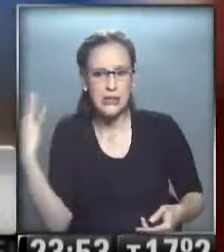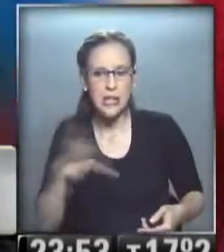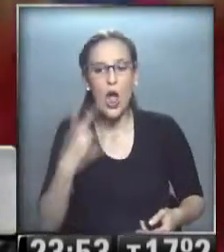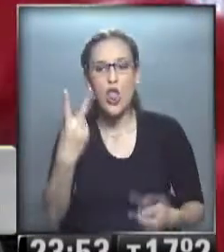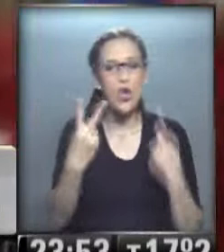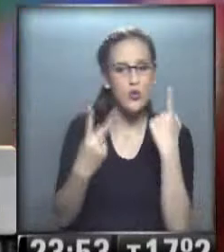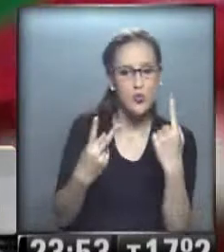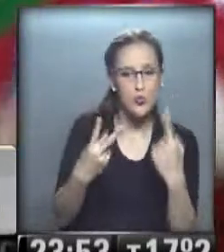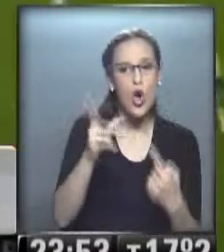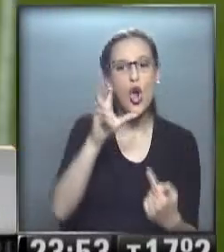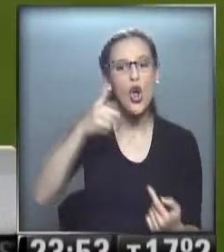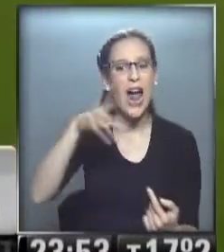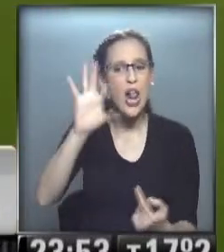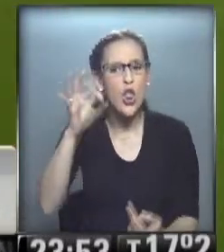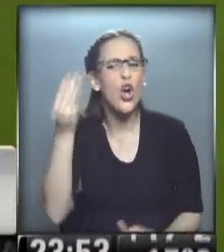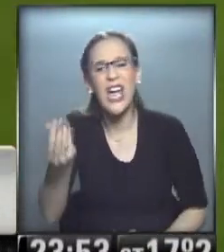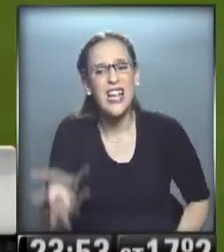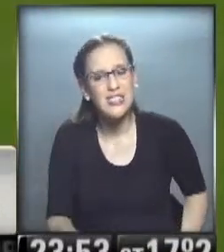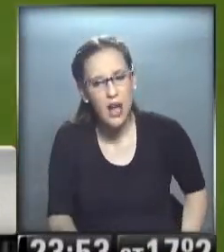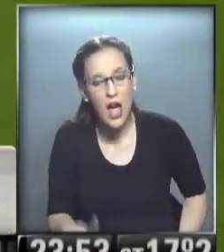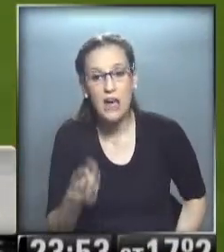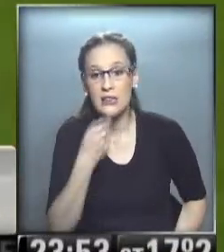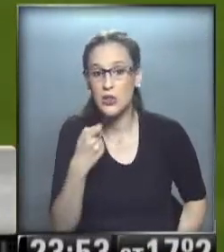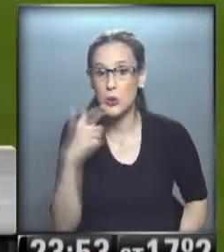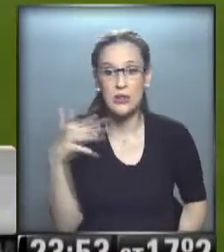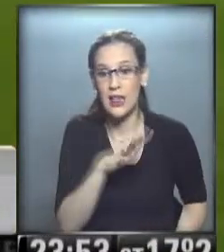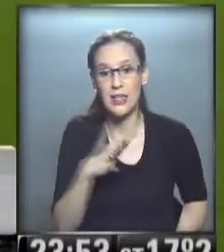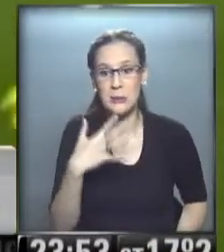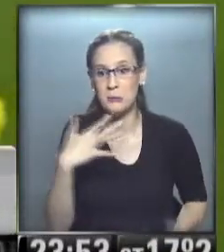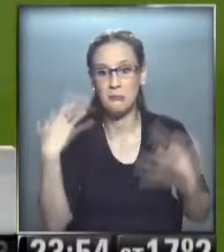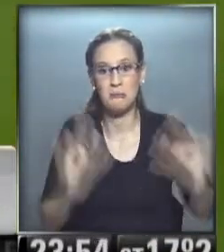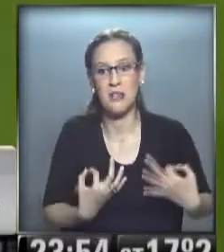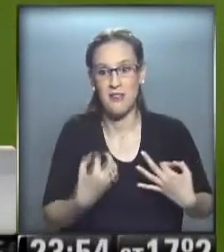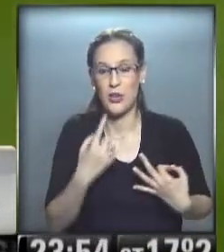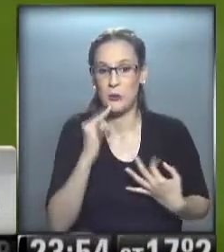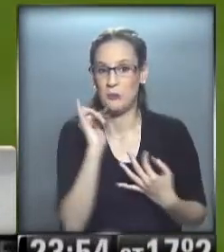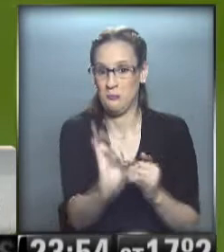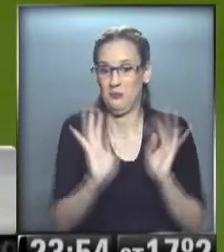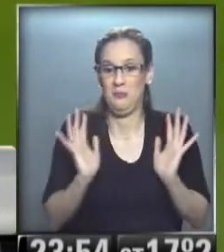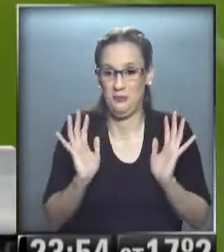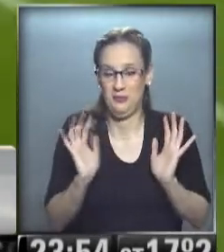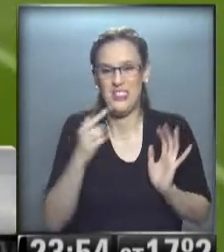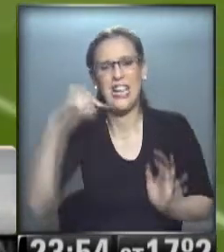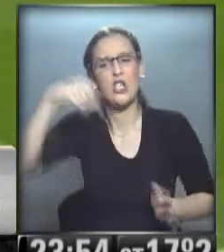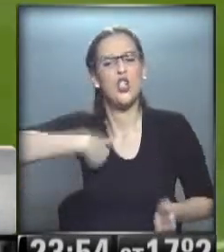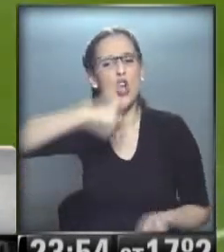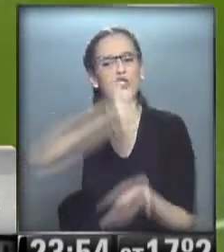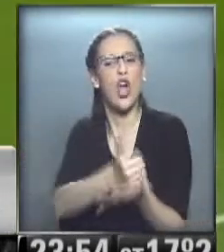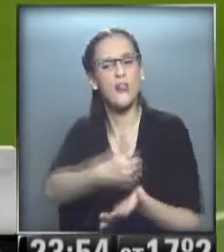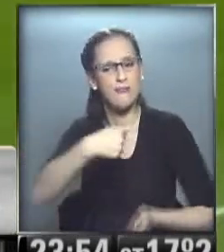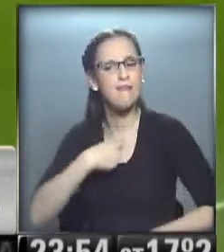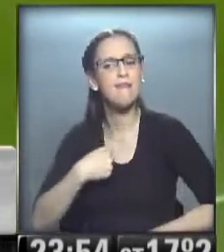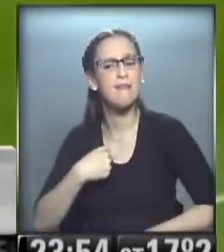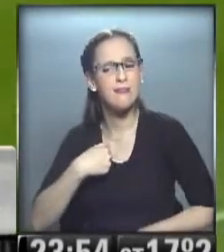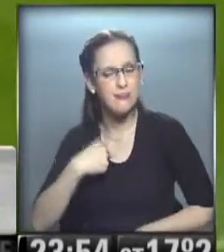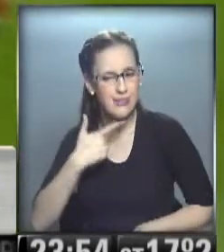qué hizo Cristiano? Si alguien no había entendido, lo dijo perfectamente con mímica, ¿no? Acá estoy yo. Y acá estoy yo, marcó